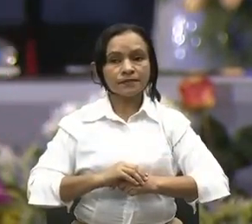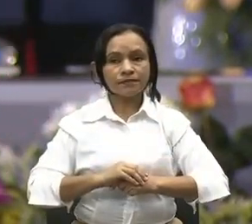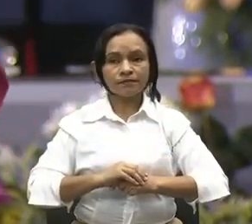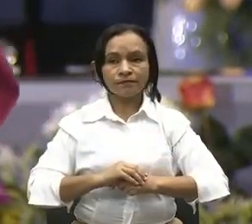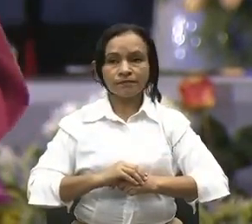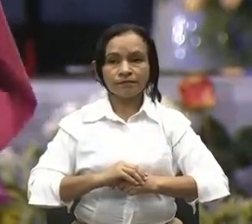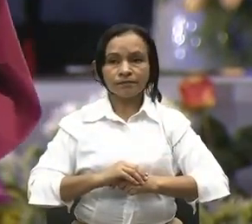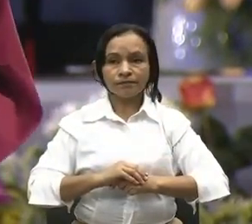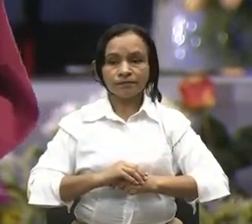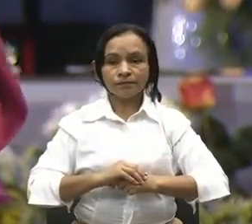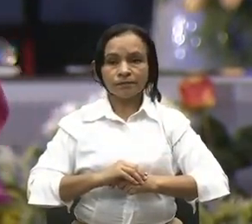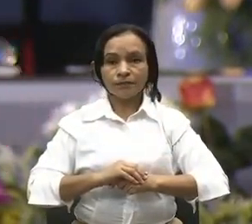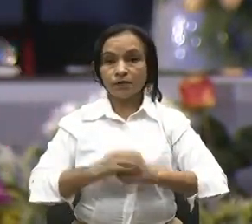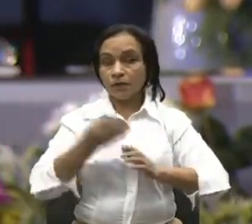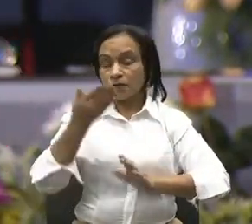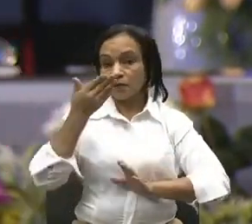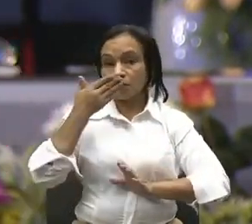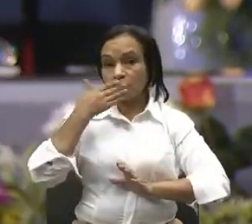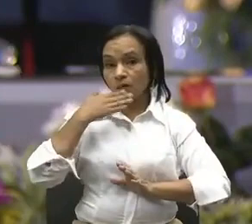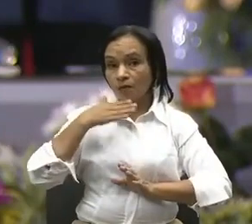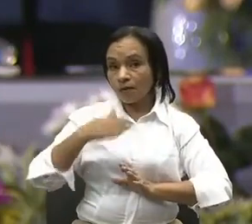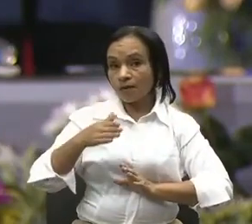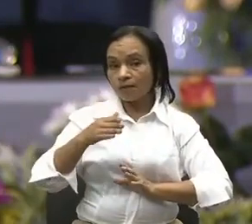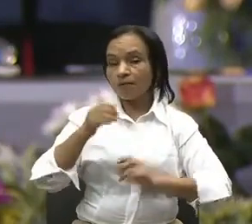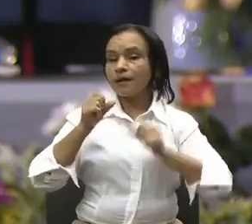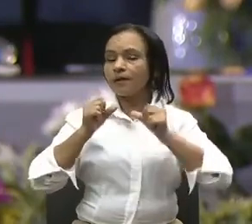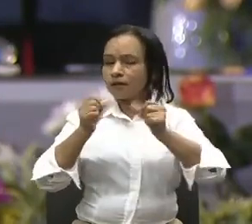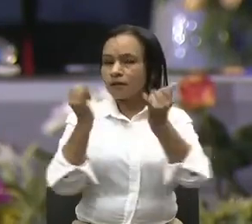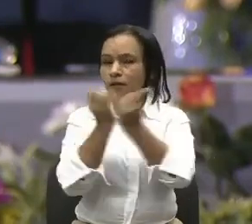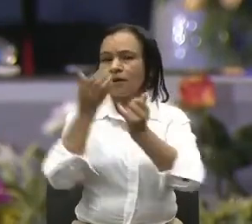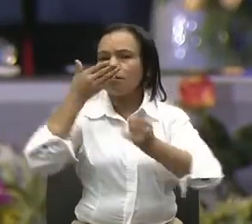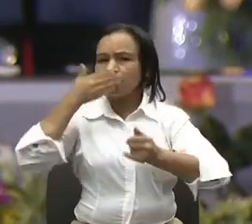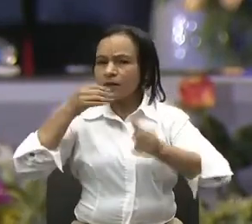No hay mal que pueda ser eterno.